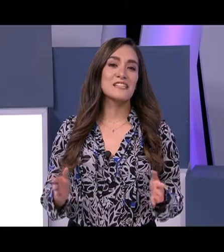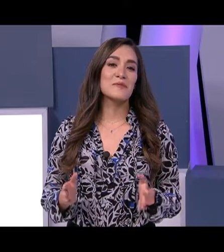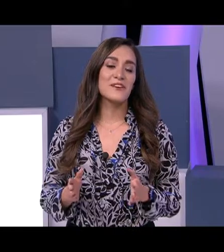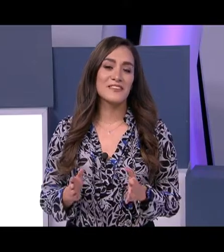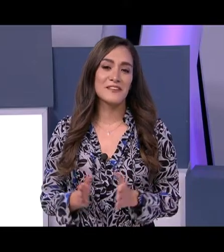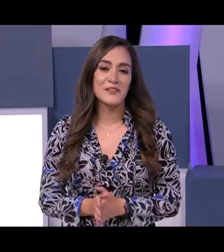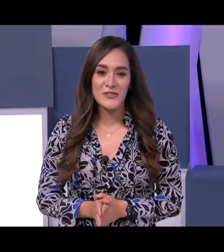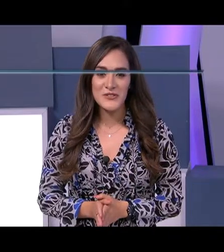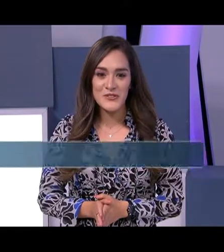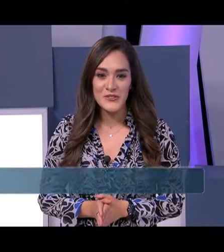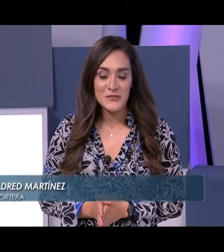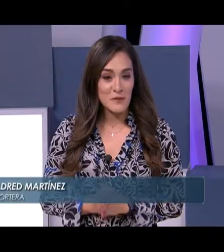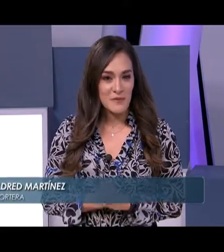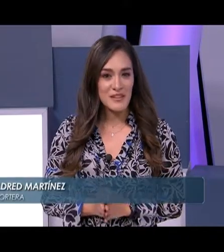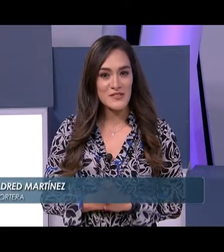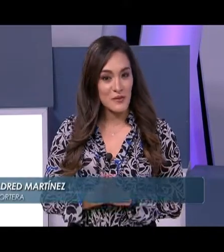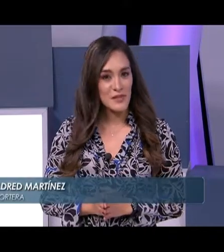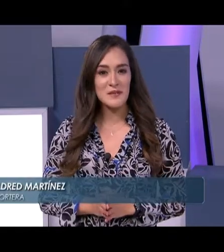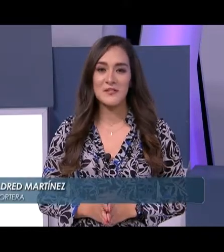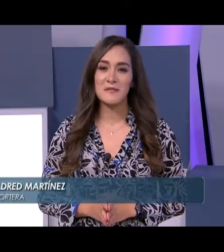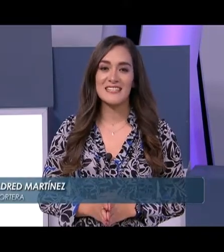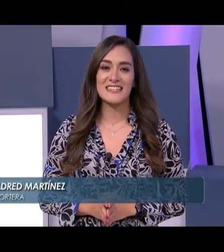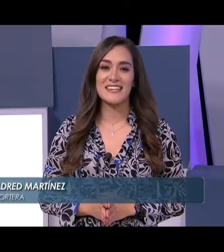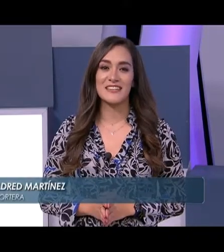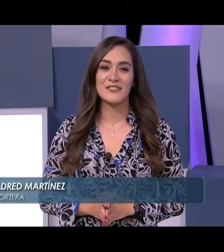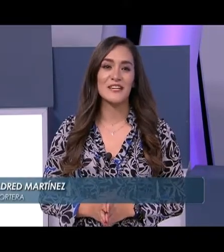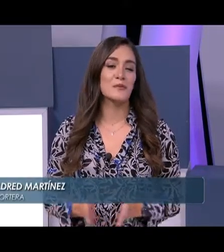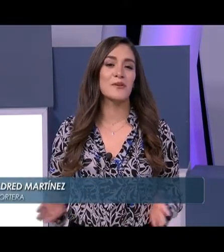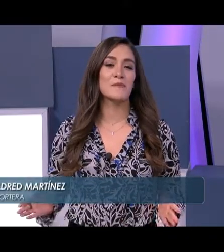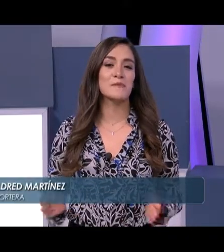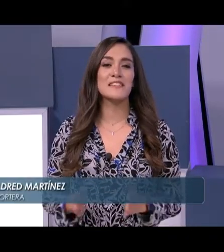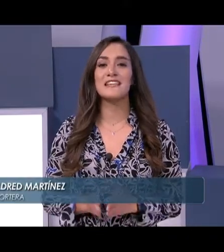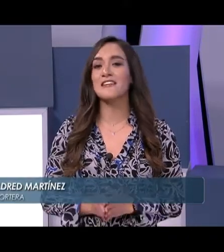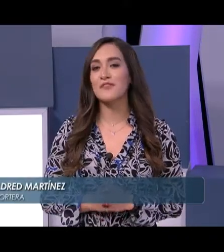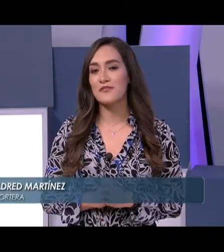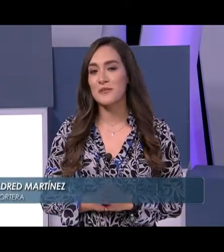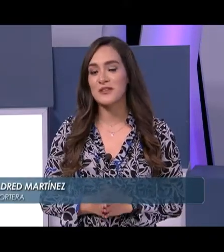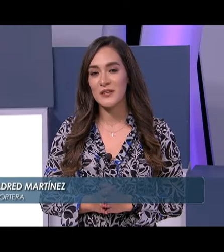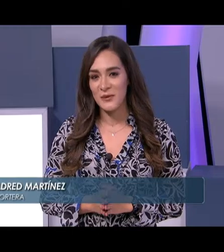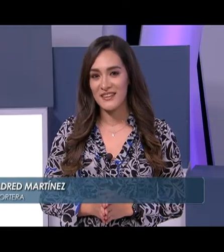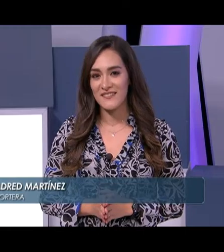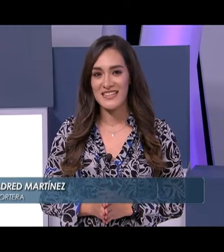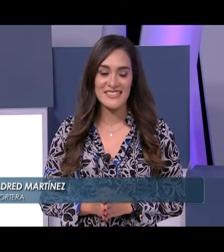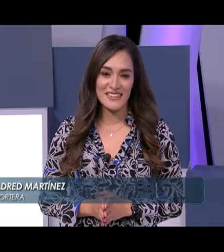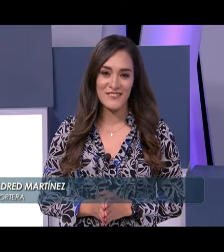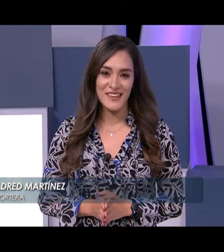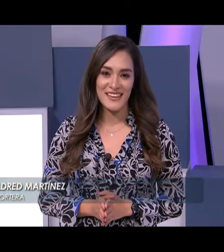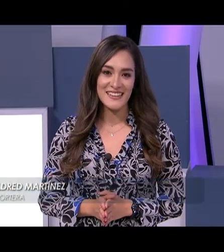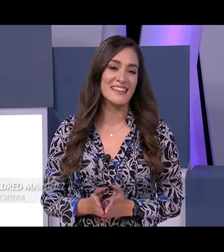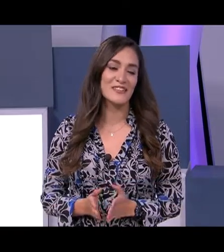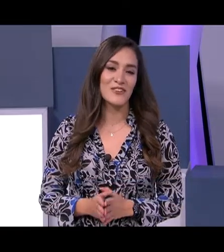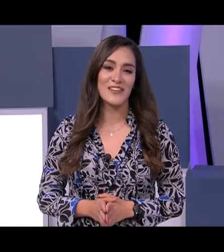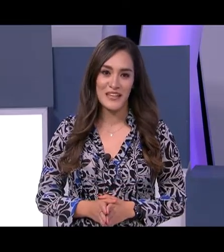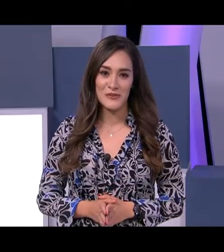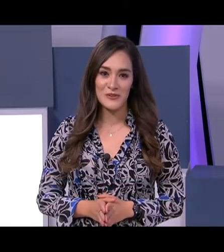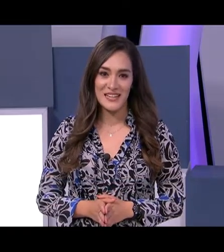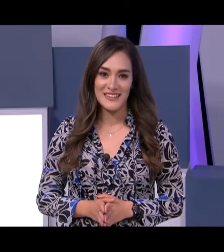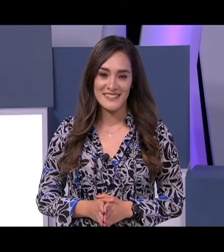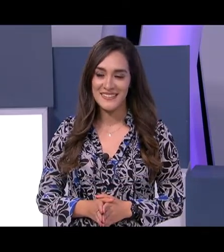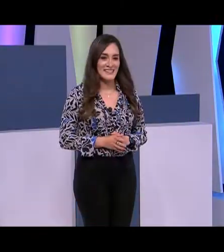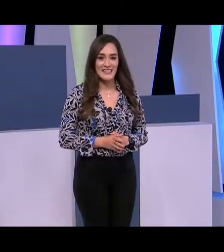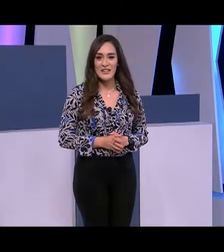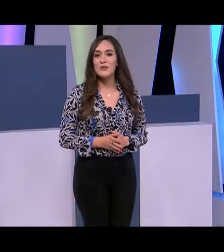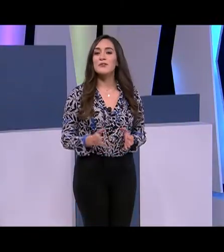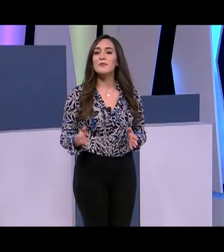Hola, ¿qué tal? Gracias por continuar con nosotros. Bienvenidos a una emisión más de Extracto, el programa especializado en información educativa, científica, tecnológica y